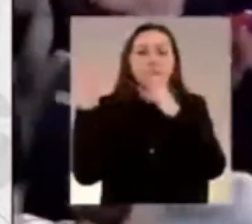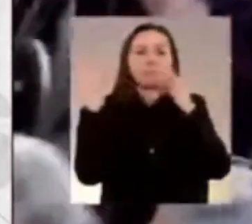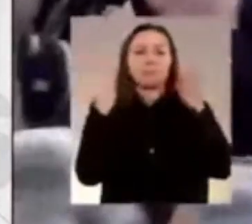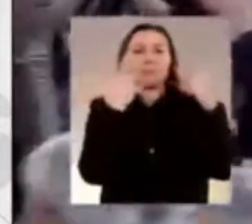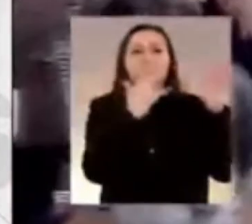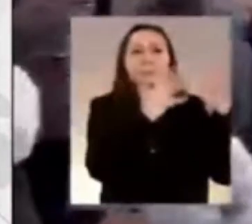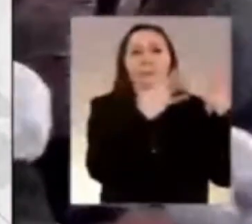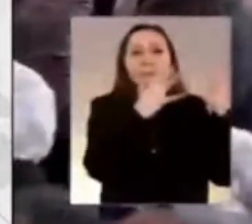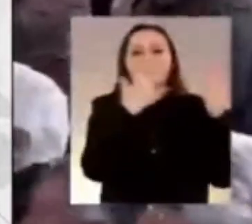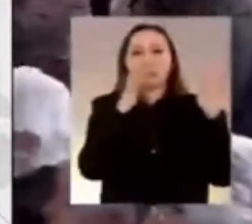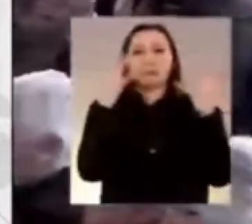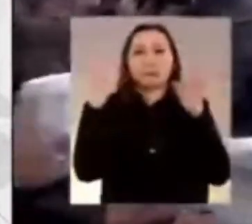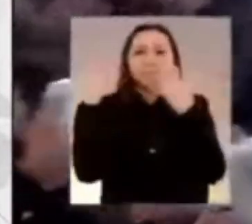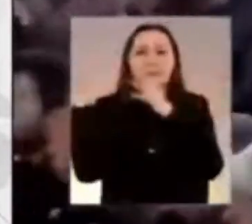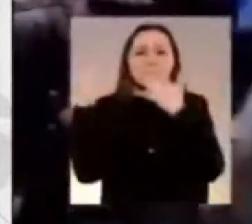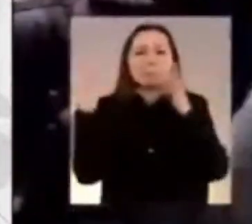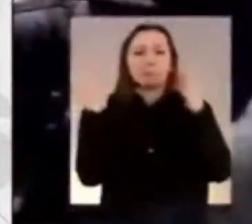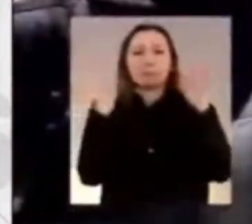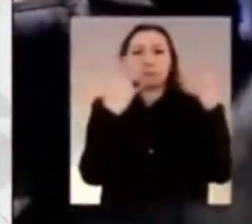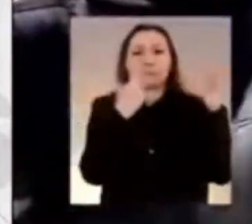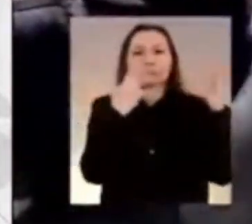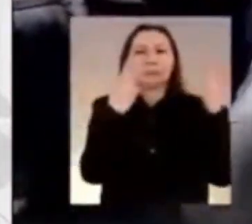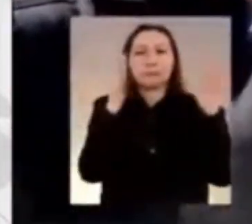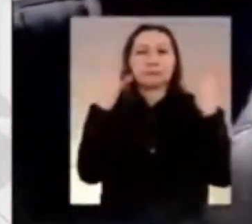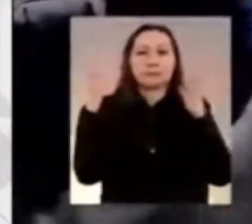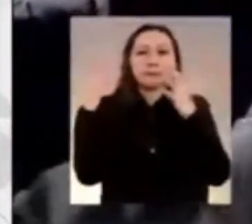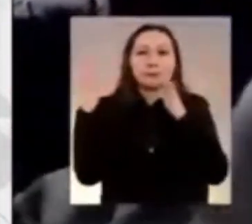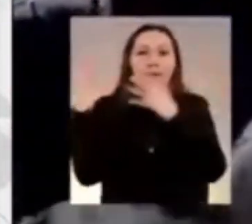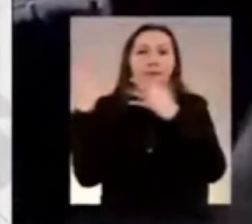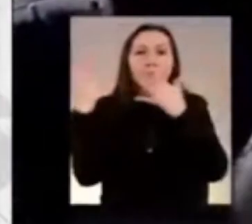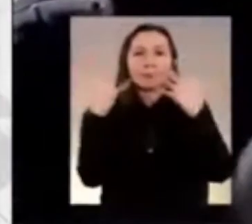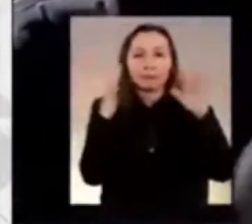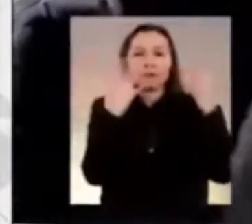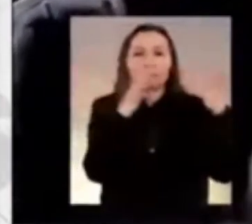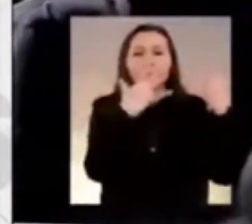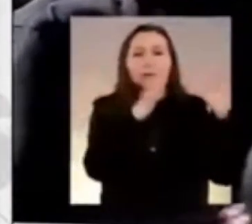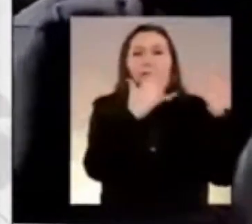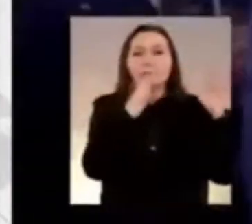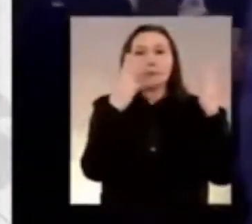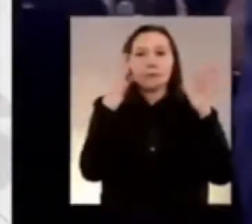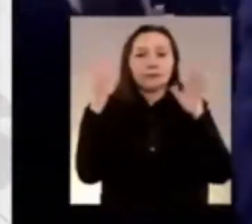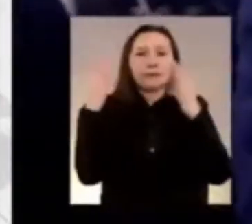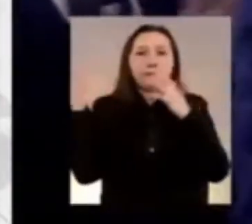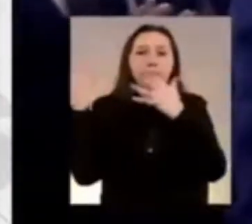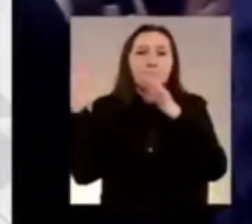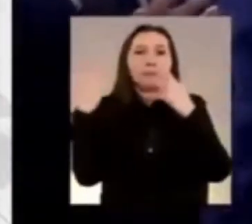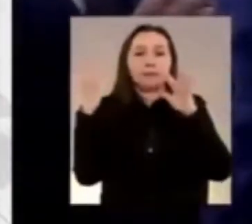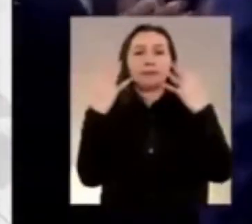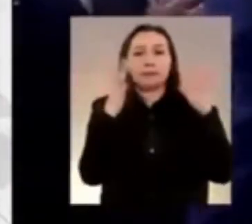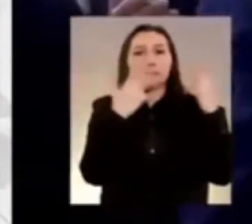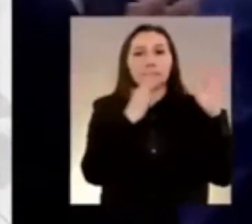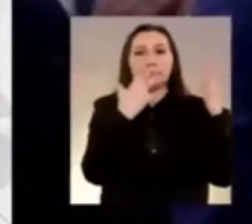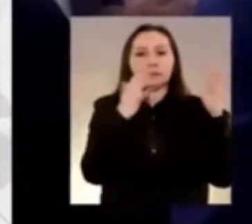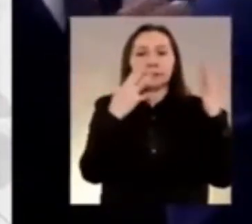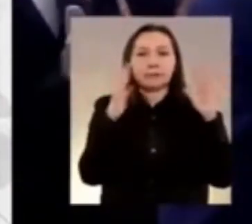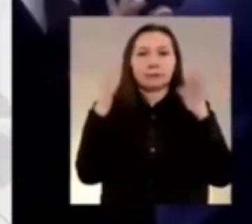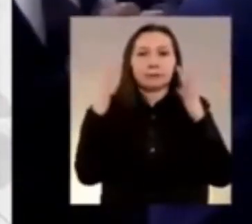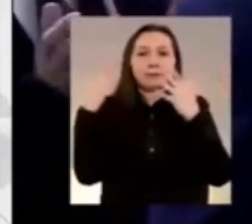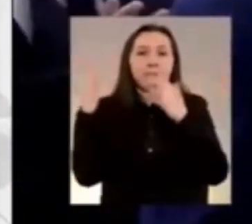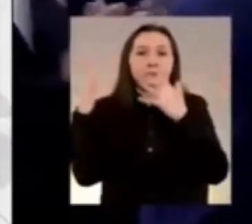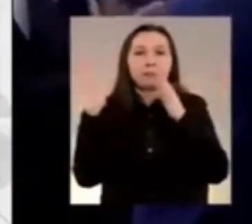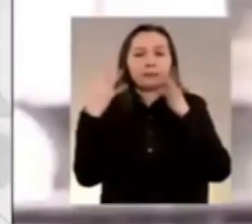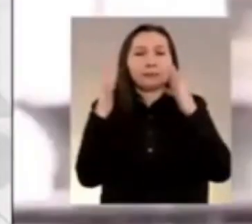Estas son las palabras muy sensibles, muy interesantes, de Isabel Allende Bussi, la hija